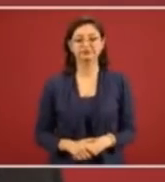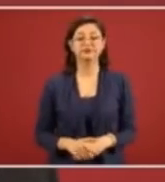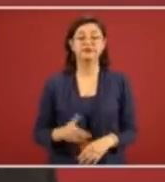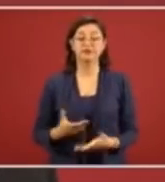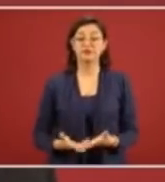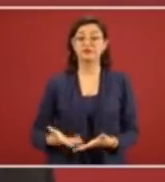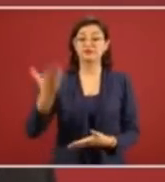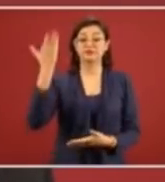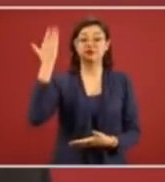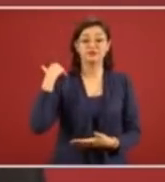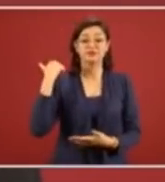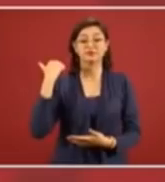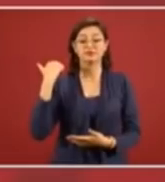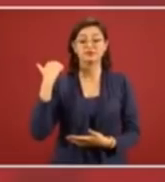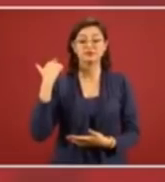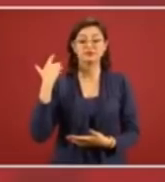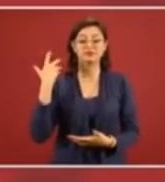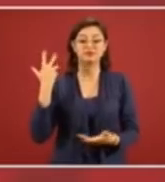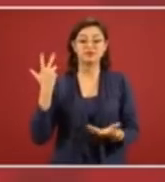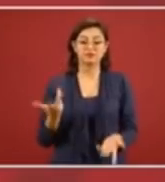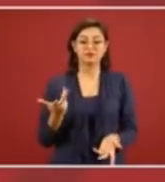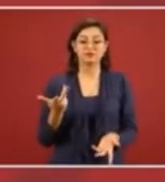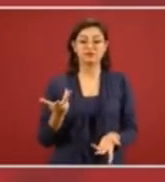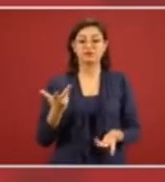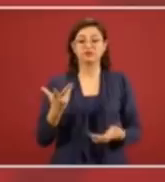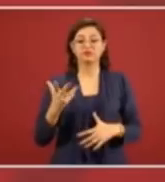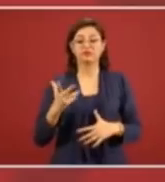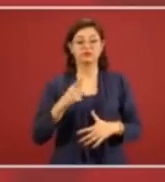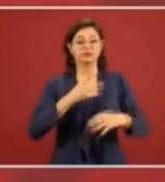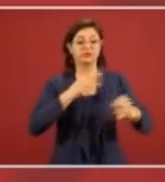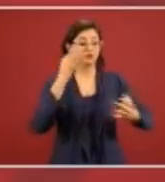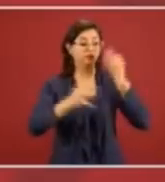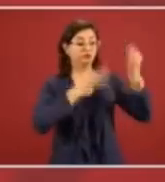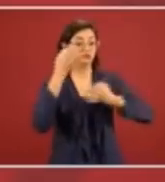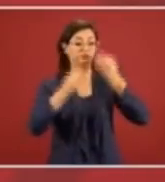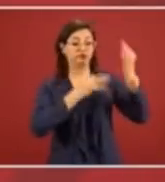Antes, pues no solo era más publicidad para los medios,